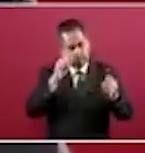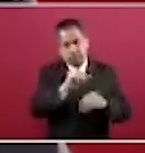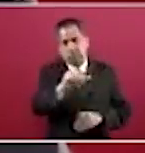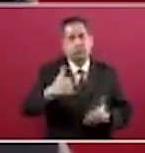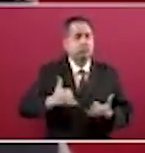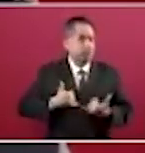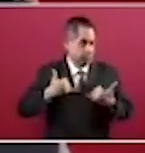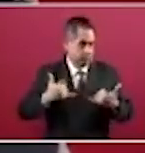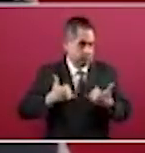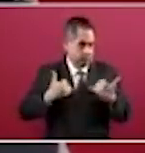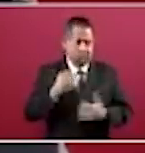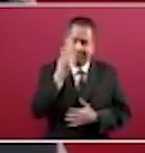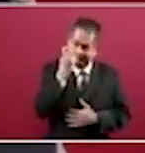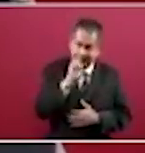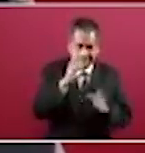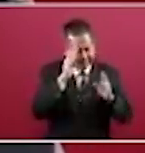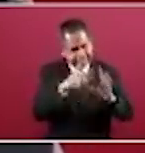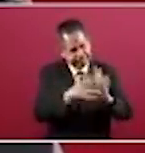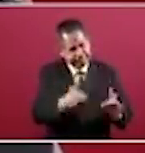a los jóvenes para